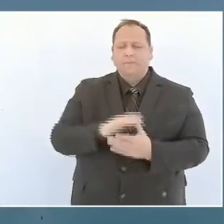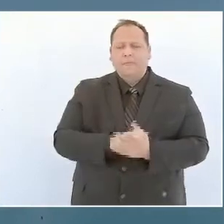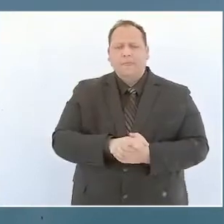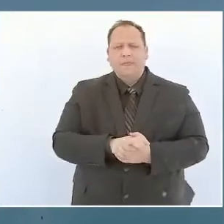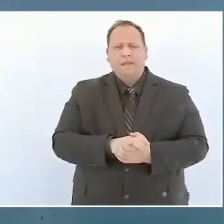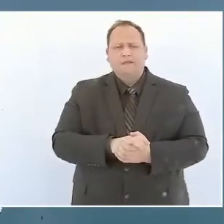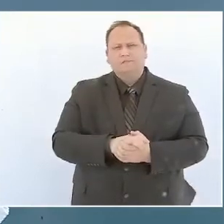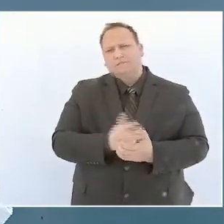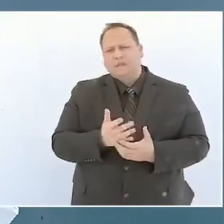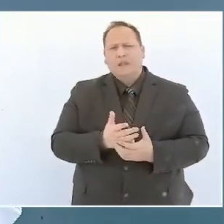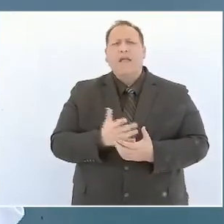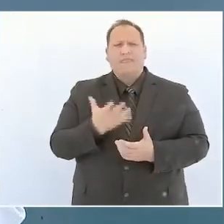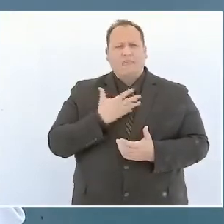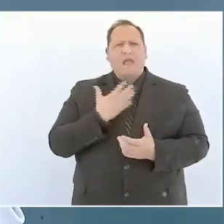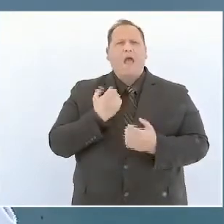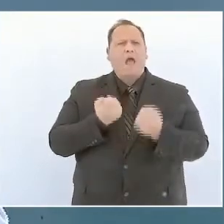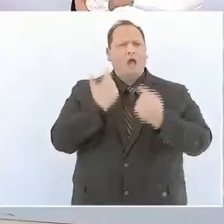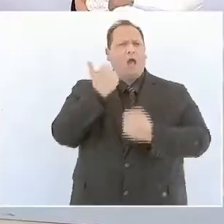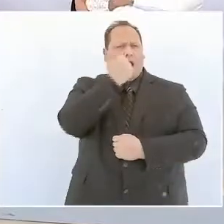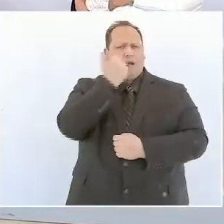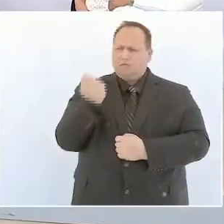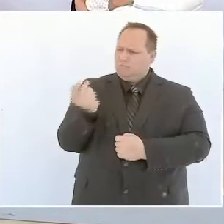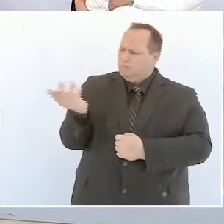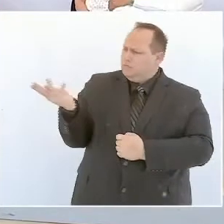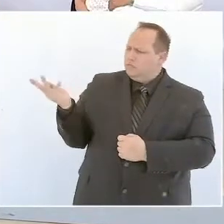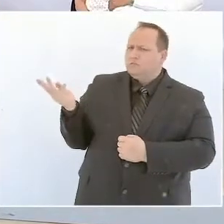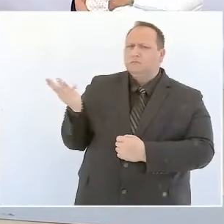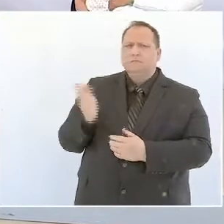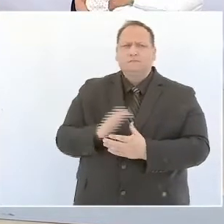hay estudiantes